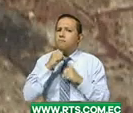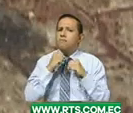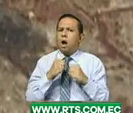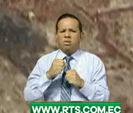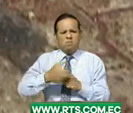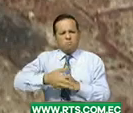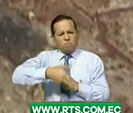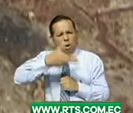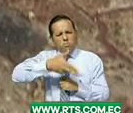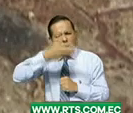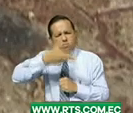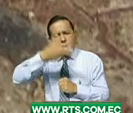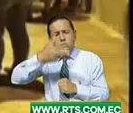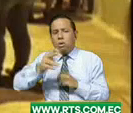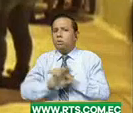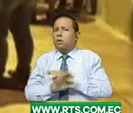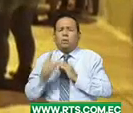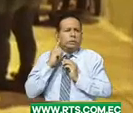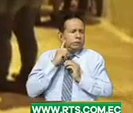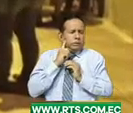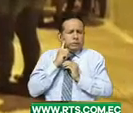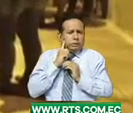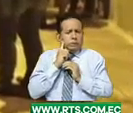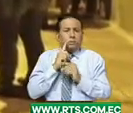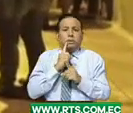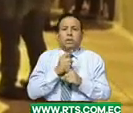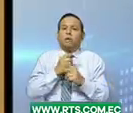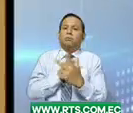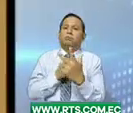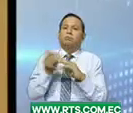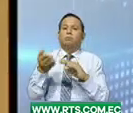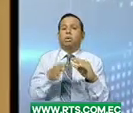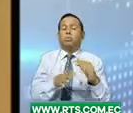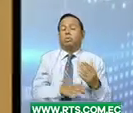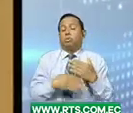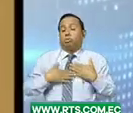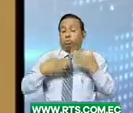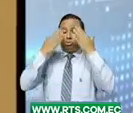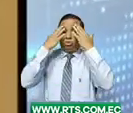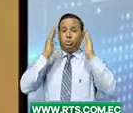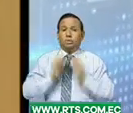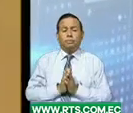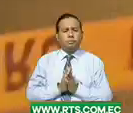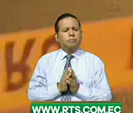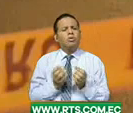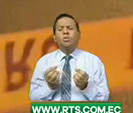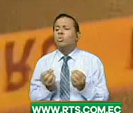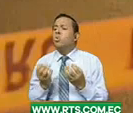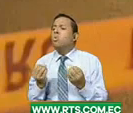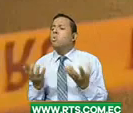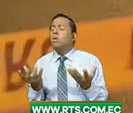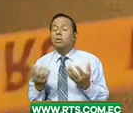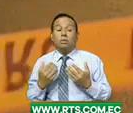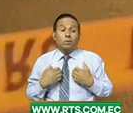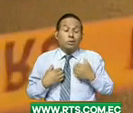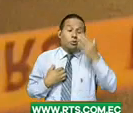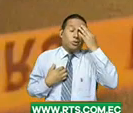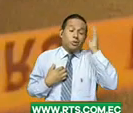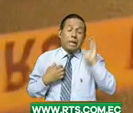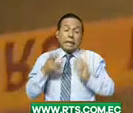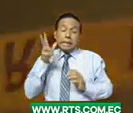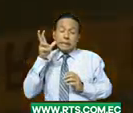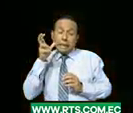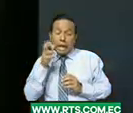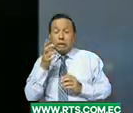Bala, entonces ahí que se escuchó la... Y los tres muertos nada más, yo no sé nada más. ¿Cuántos disparos se escucharon? Dice, no me crea a mí, que son como